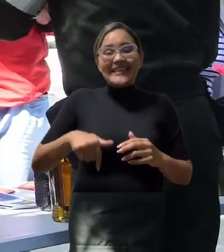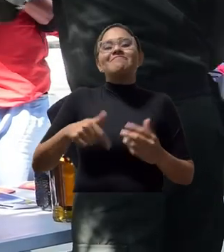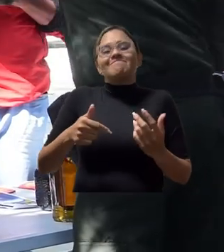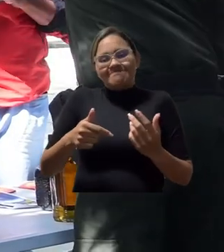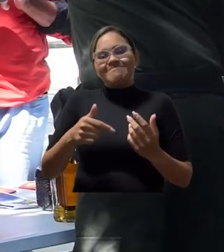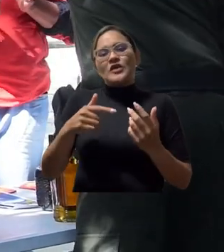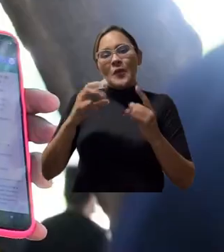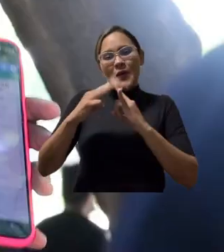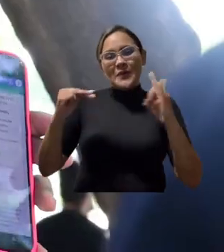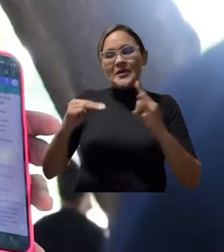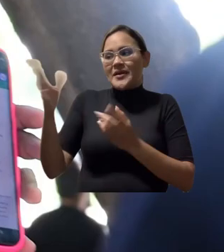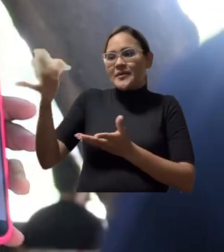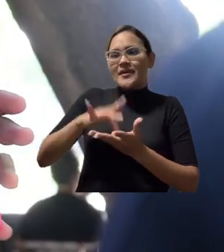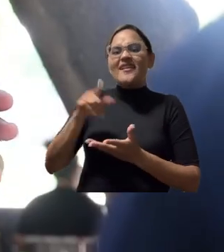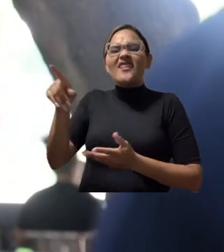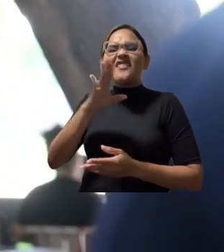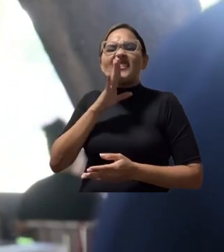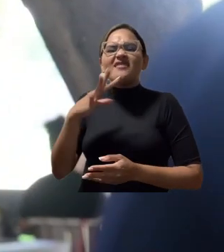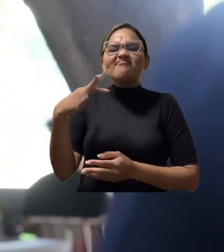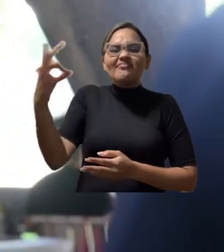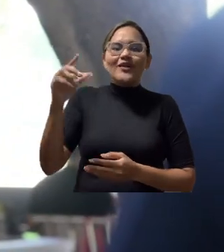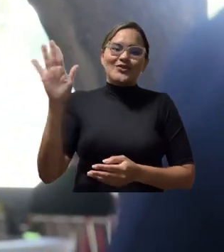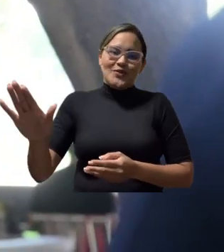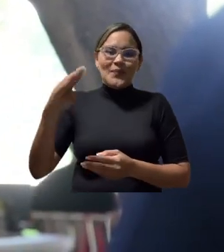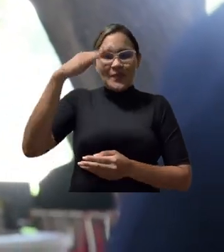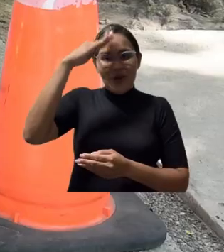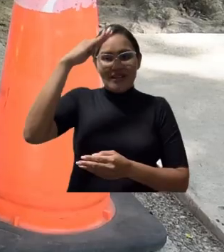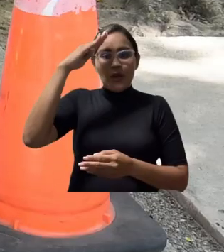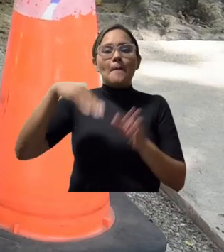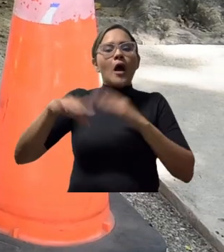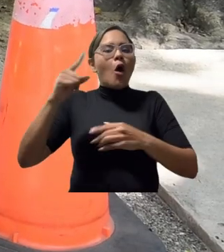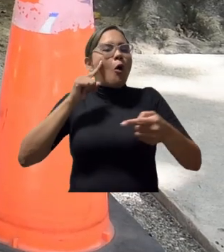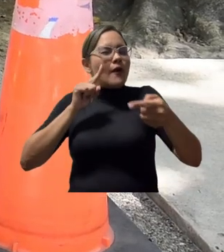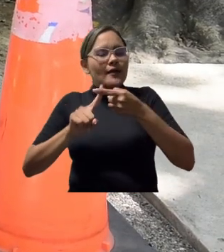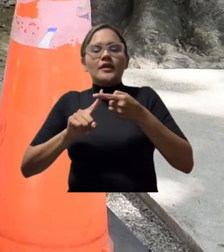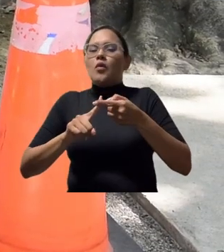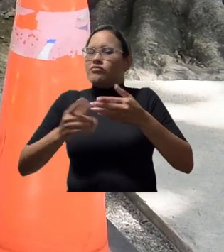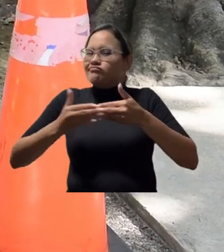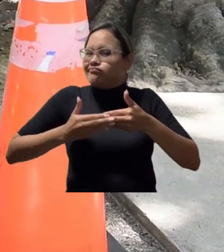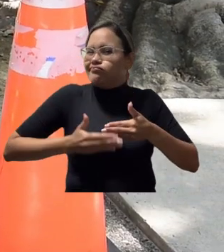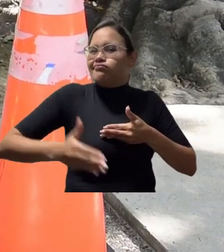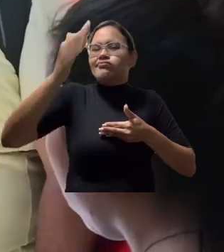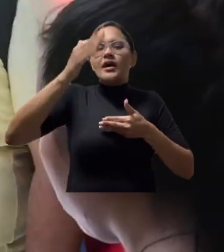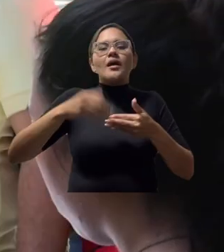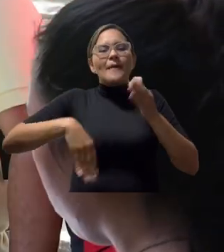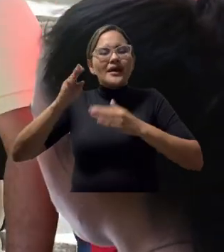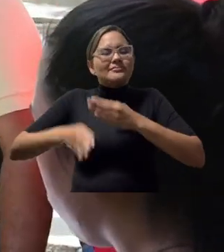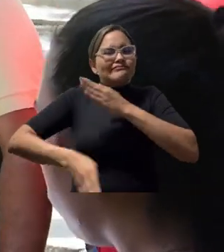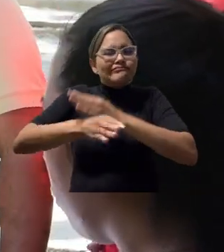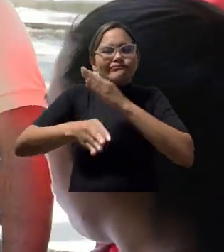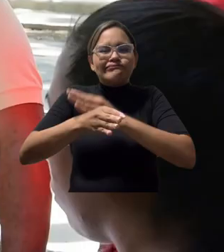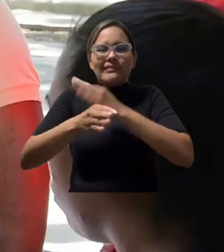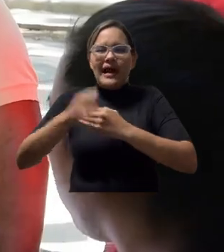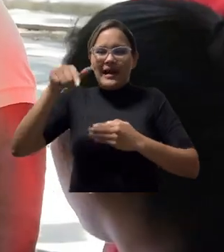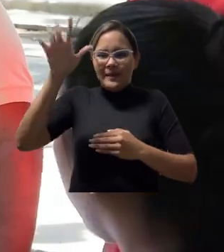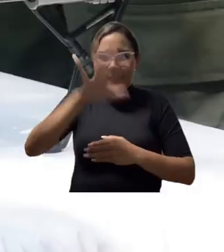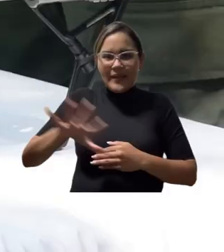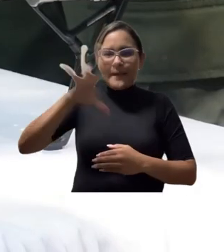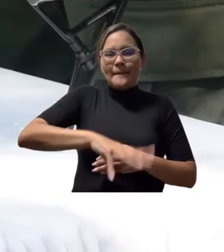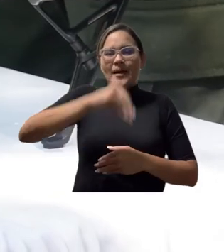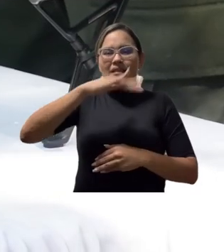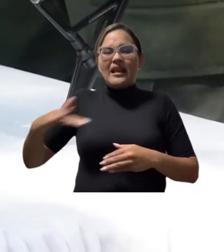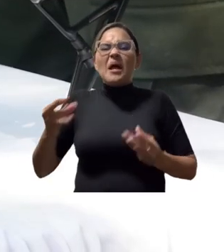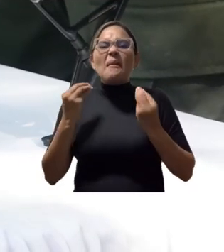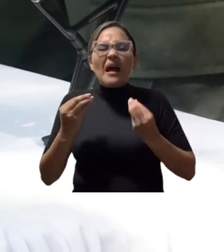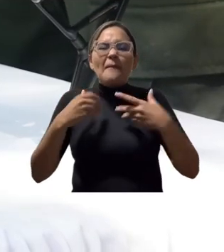Estudios Superiores como punto de partida de un recorrido que se realizará a lo largo y ancho del departamento para generar conciencia y educar a